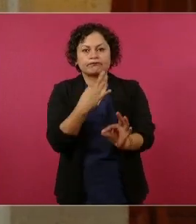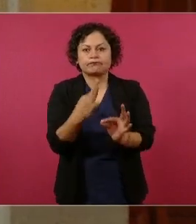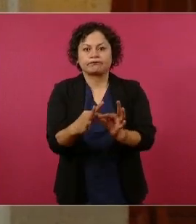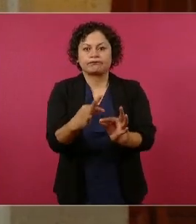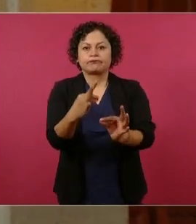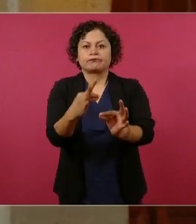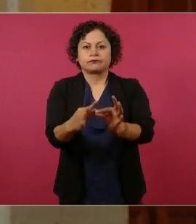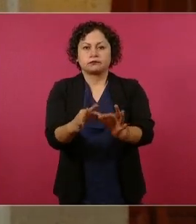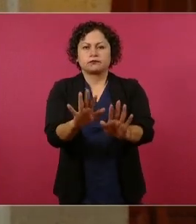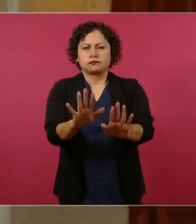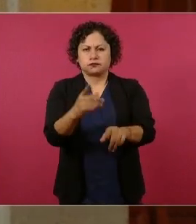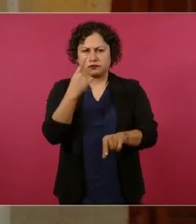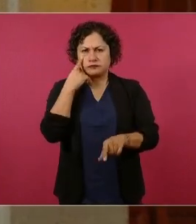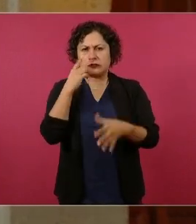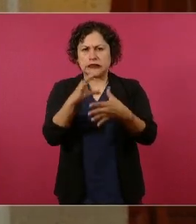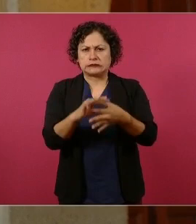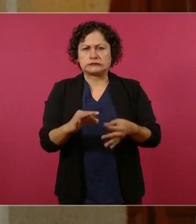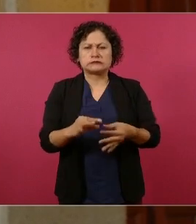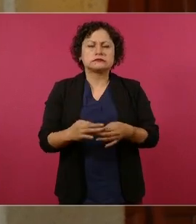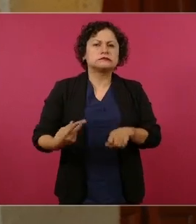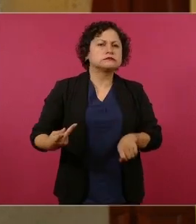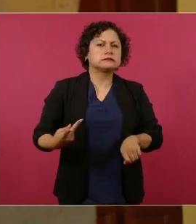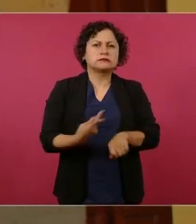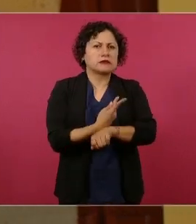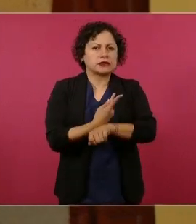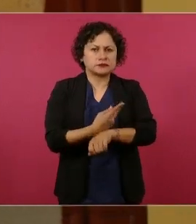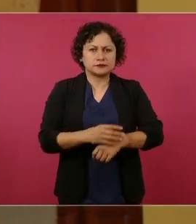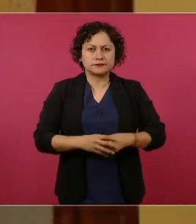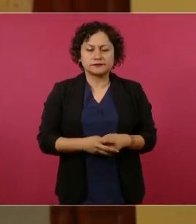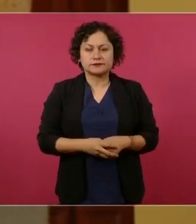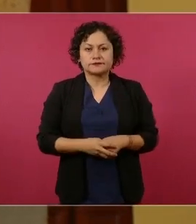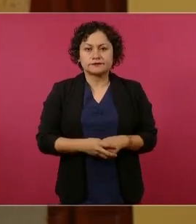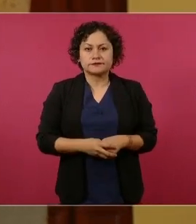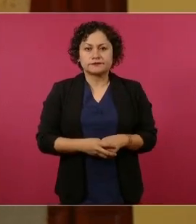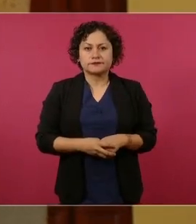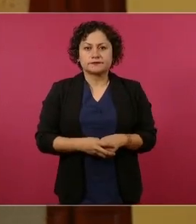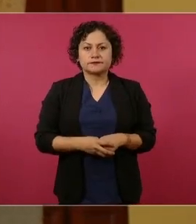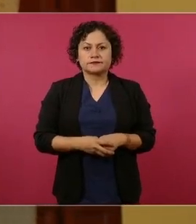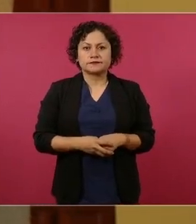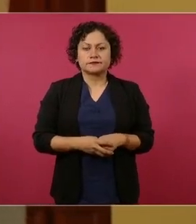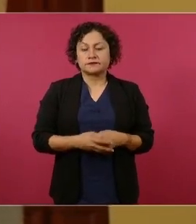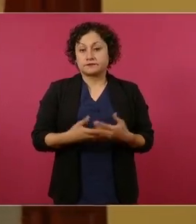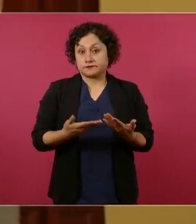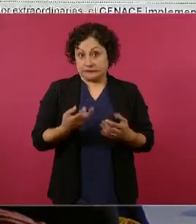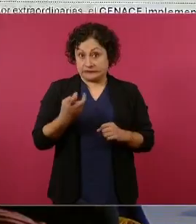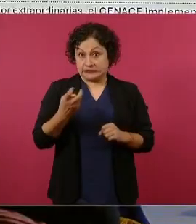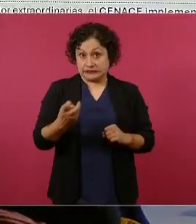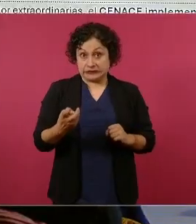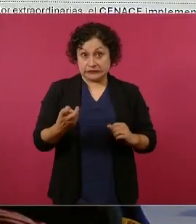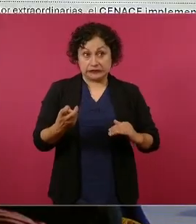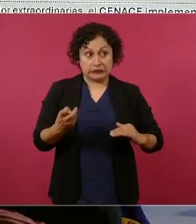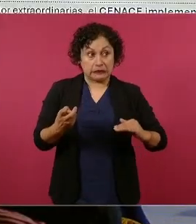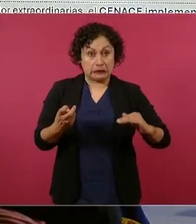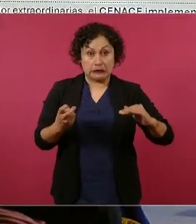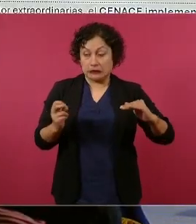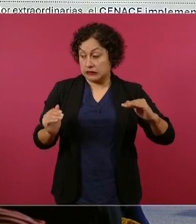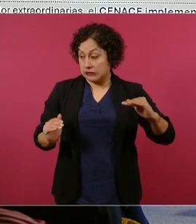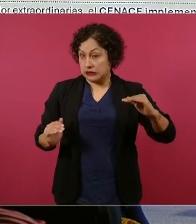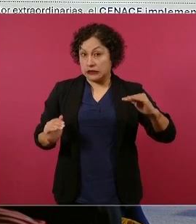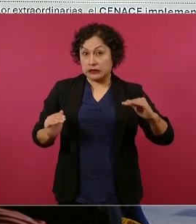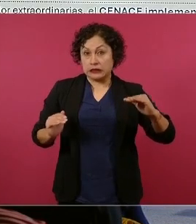sucede? Una antes, por favor. ¿Qué es lo que sucede? Este balance sucede en tiempo